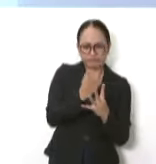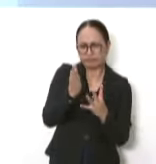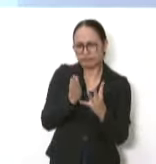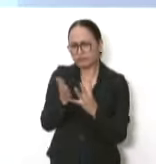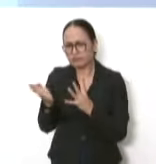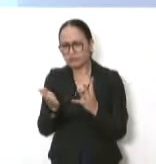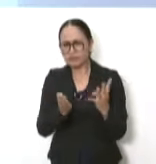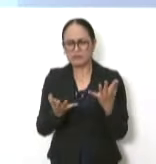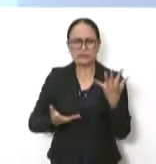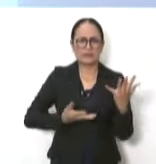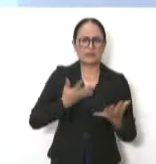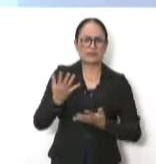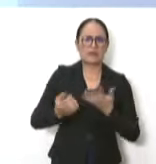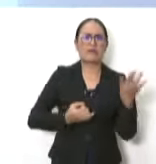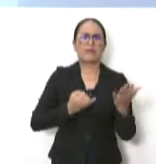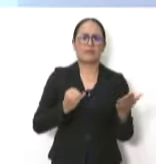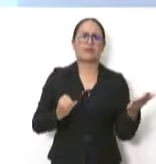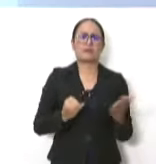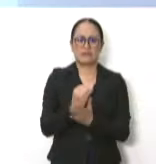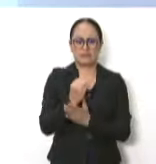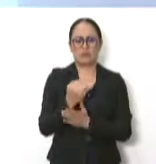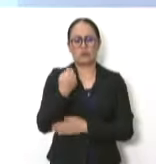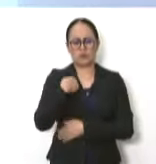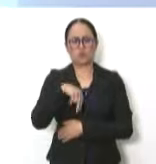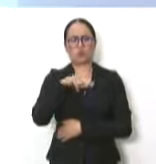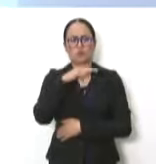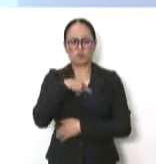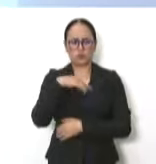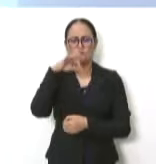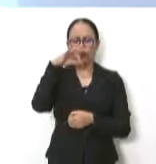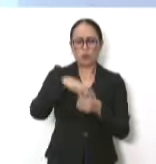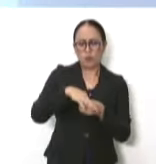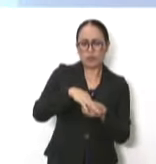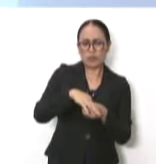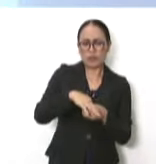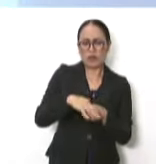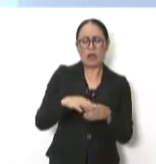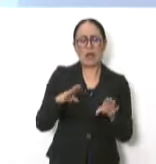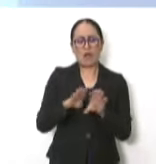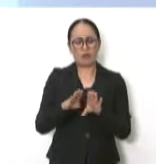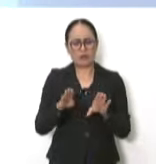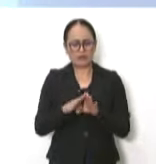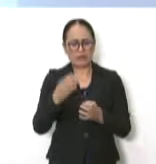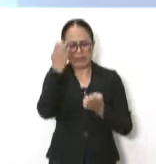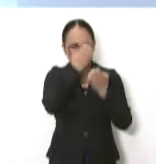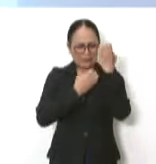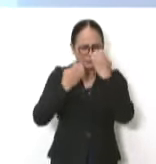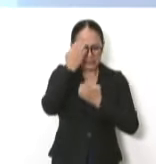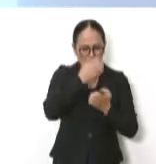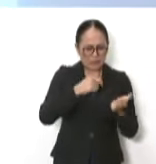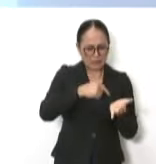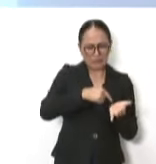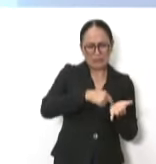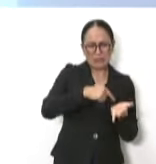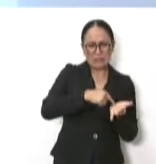desde luego, la decisión que hemos de tomar, de llevar a examen ante la Suprema Corte